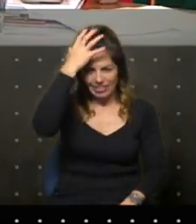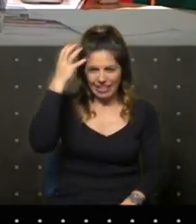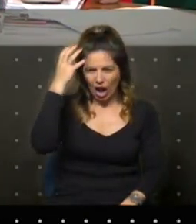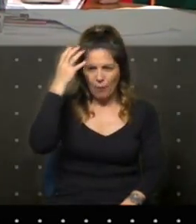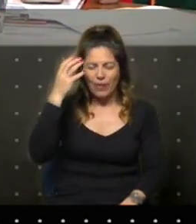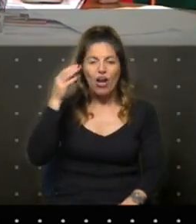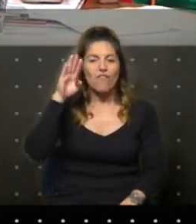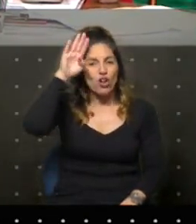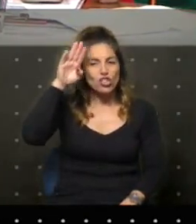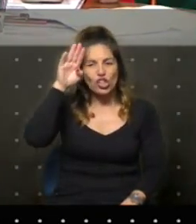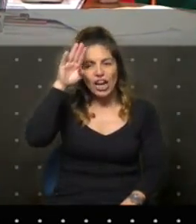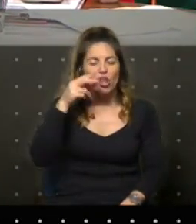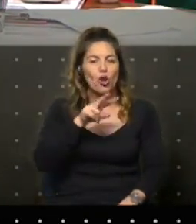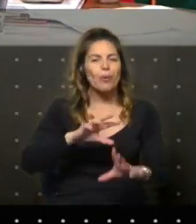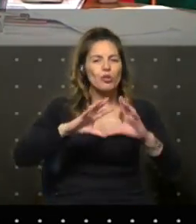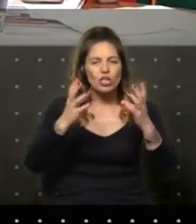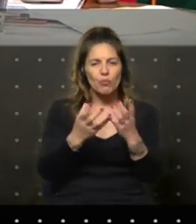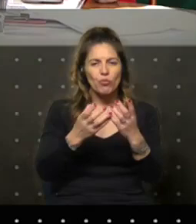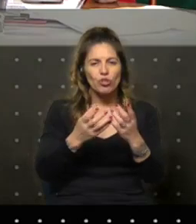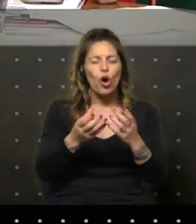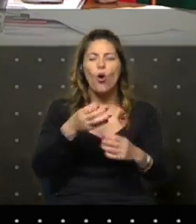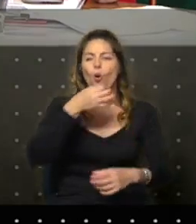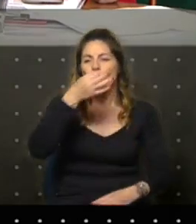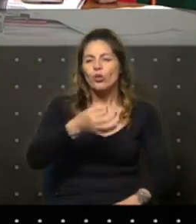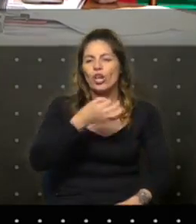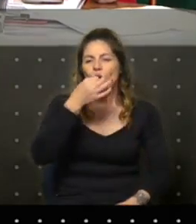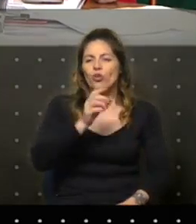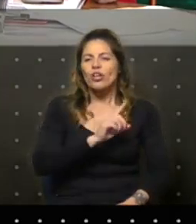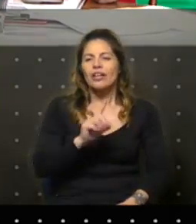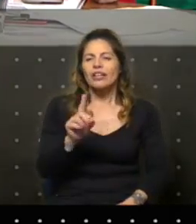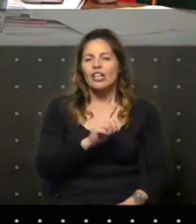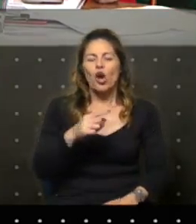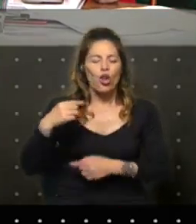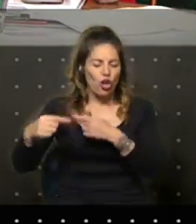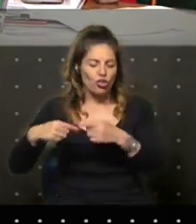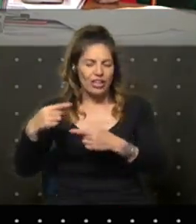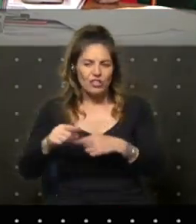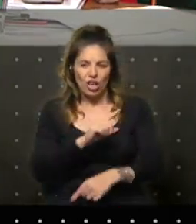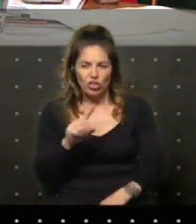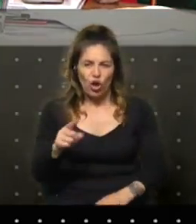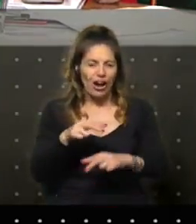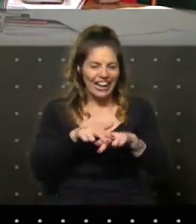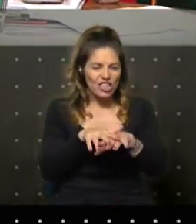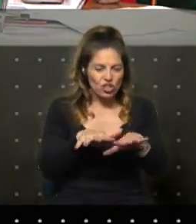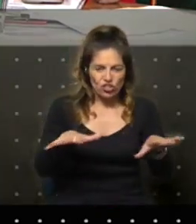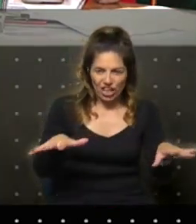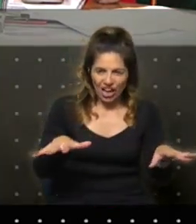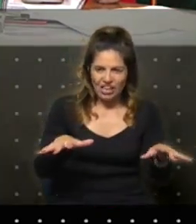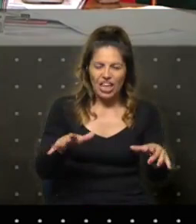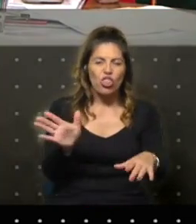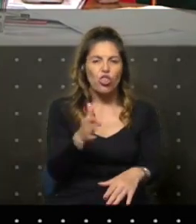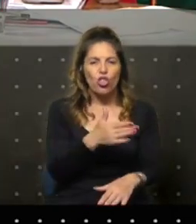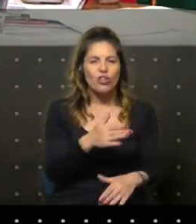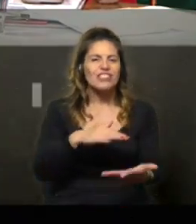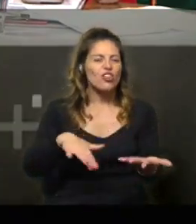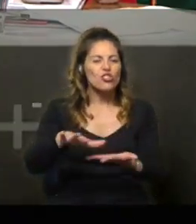vemos en el mundo eh en un discurso que ya no pasa tanto por lo tradicional sino donde las redes sociales todo ese tipo de